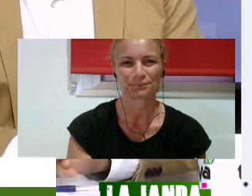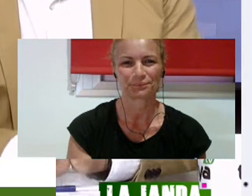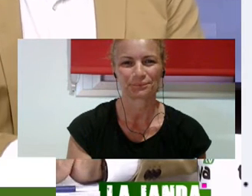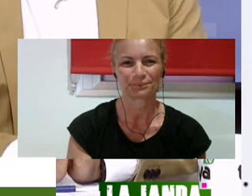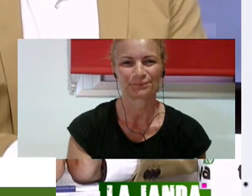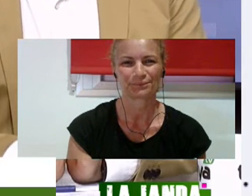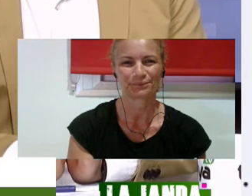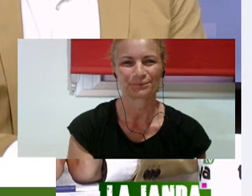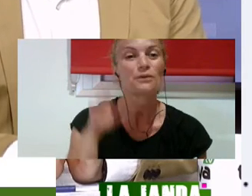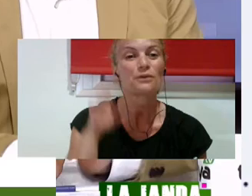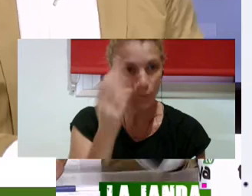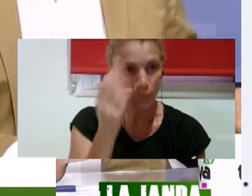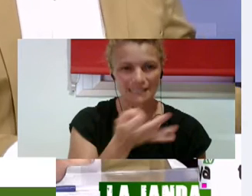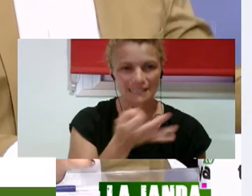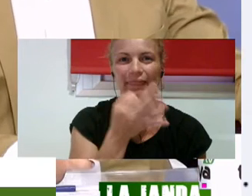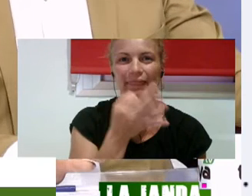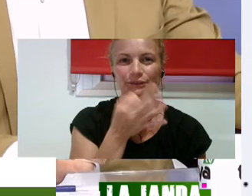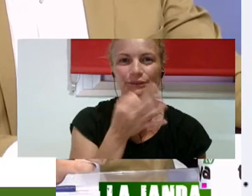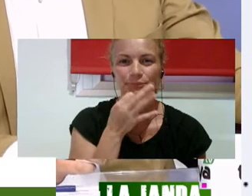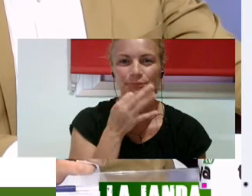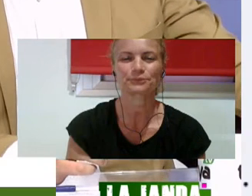Buenas tardes. Bueno,